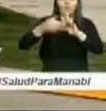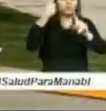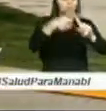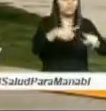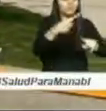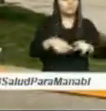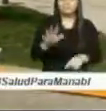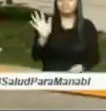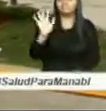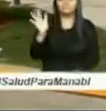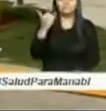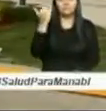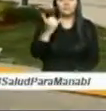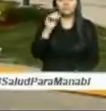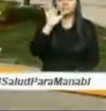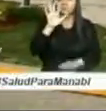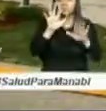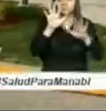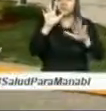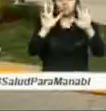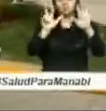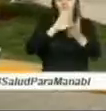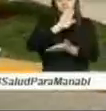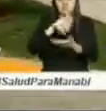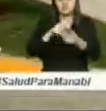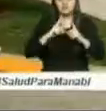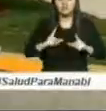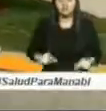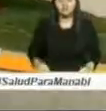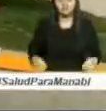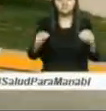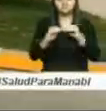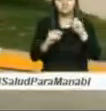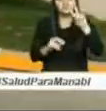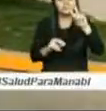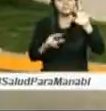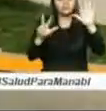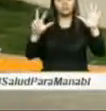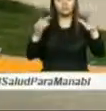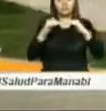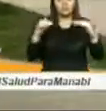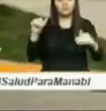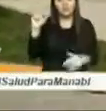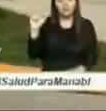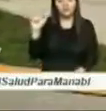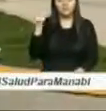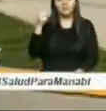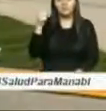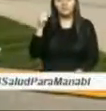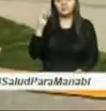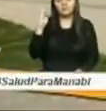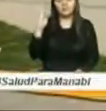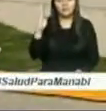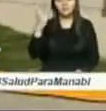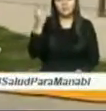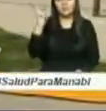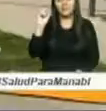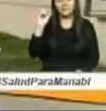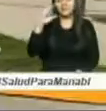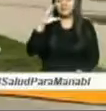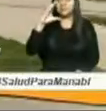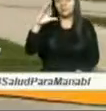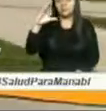el país 58 centros de salud de estos nuevos, 28 tipo A, 10 tipo B y 20 tipo C.